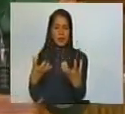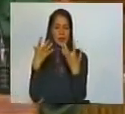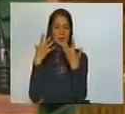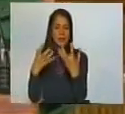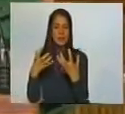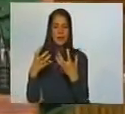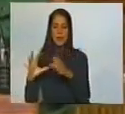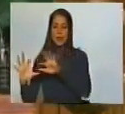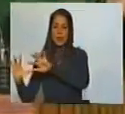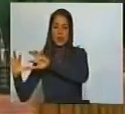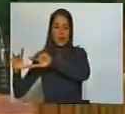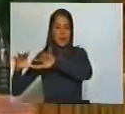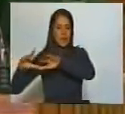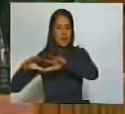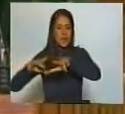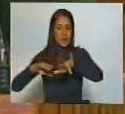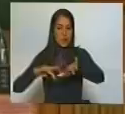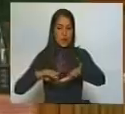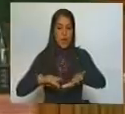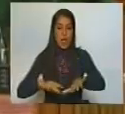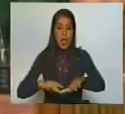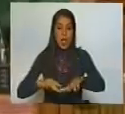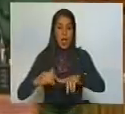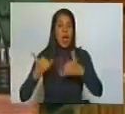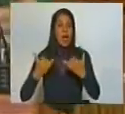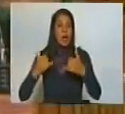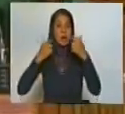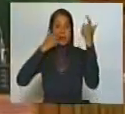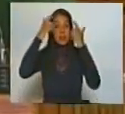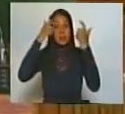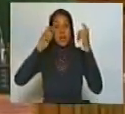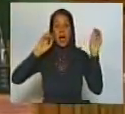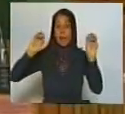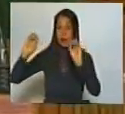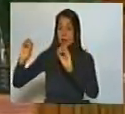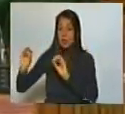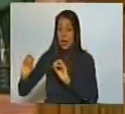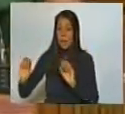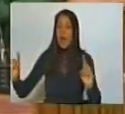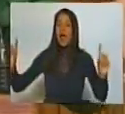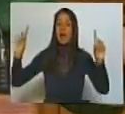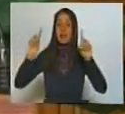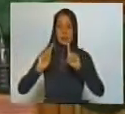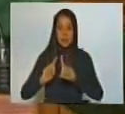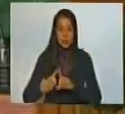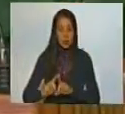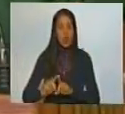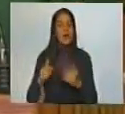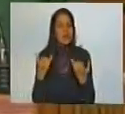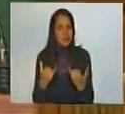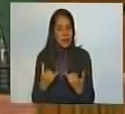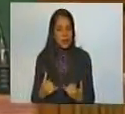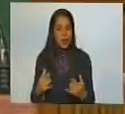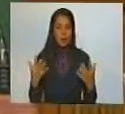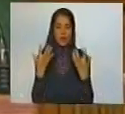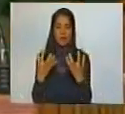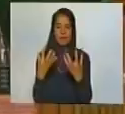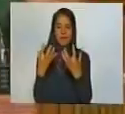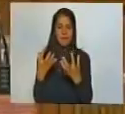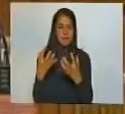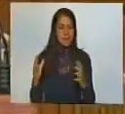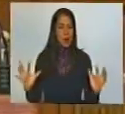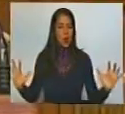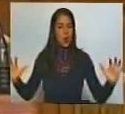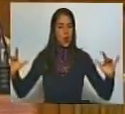que había ahí. Solo ahora, cuando Chávez ha convocado y hechos así, se ha vuelto a reunir tal cantidad de gente de alrededor